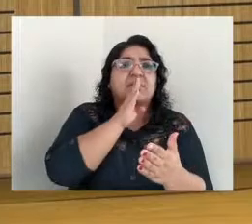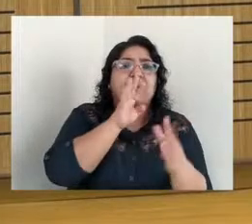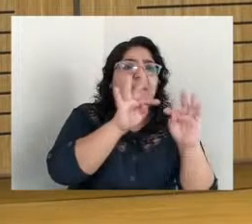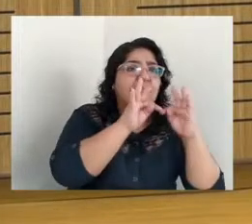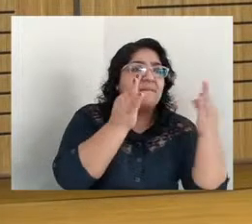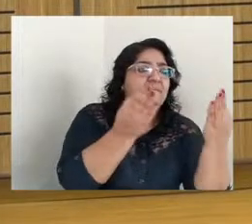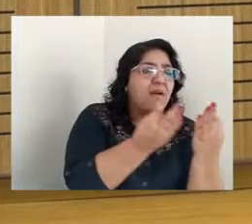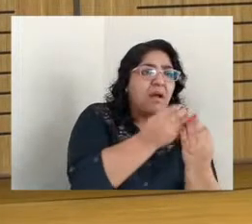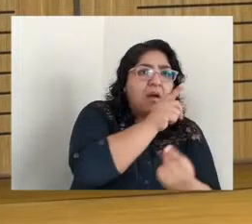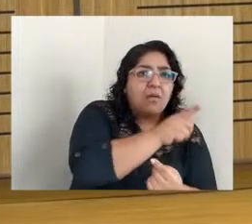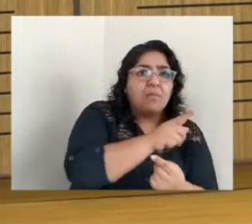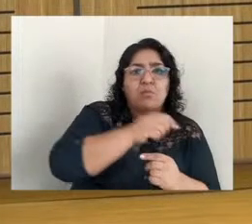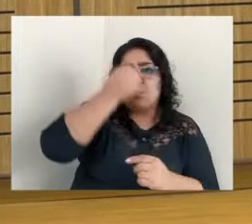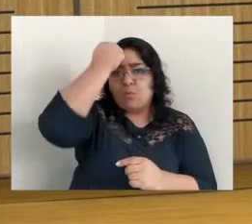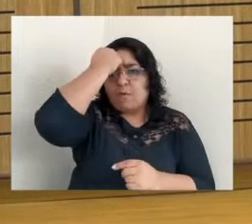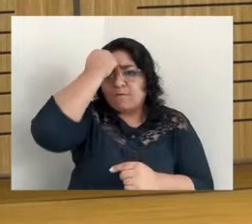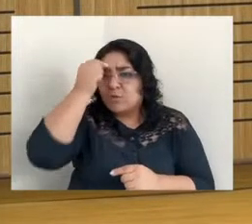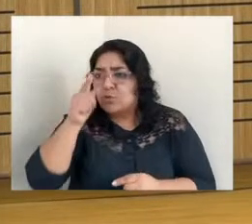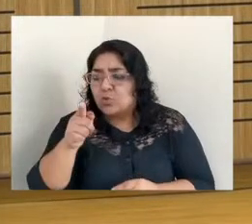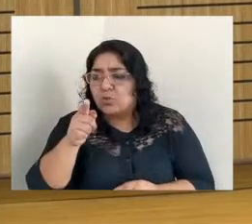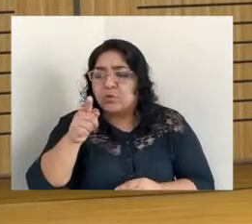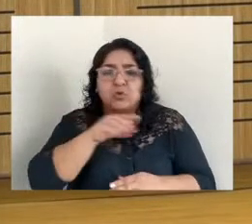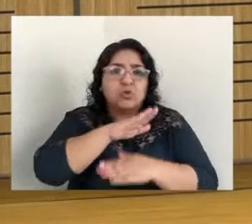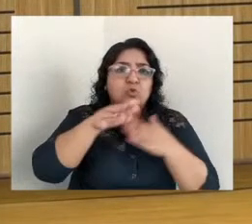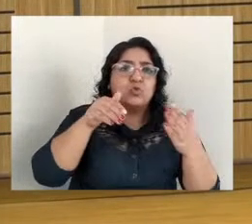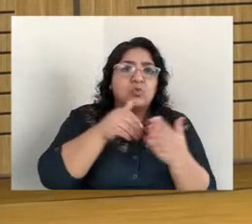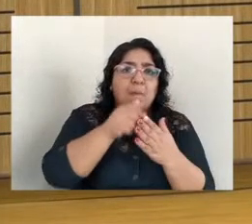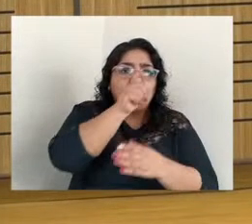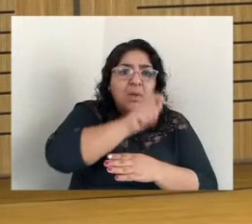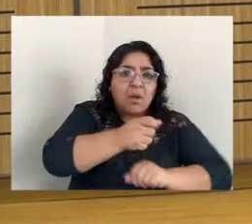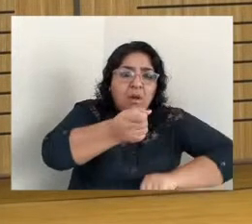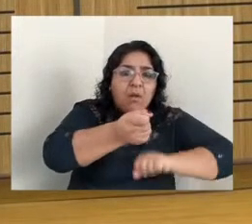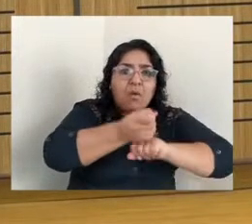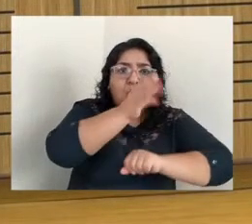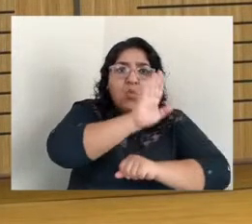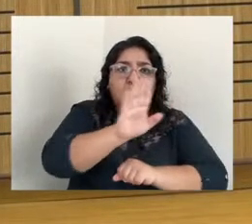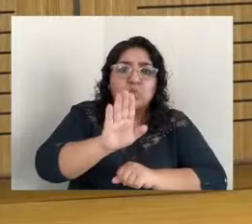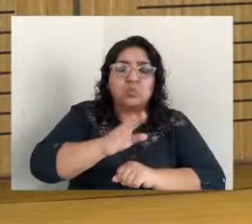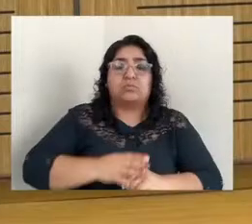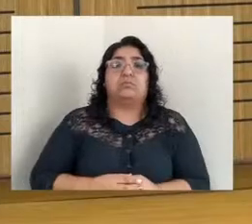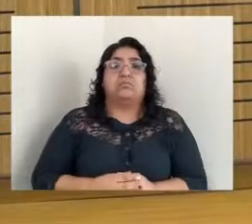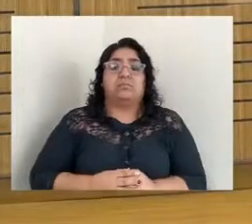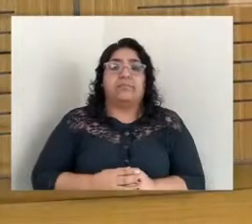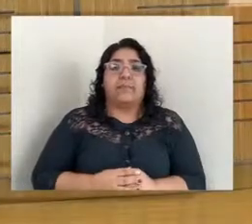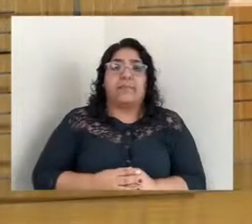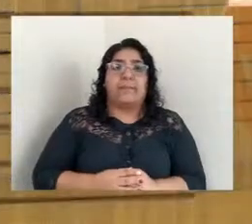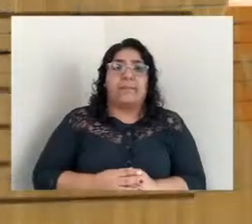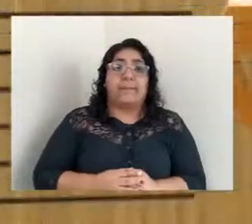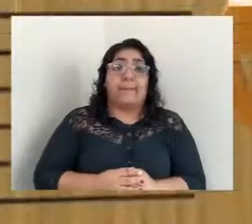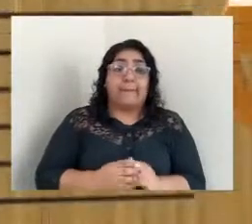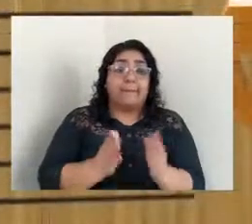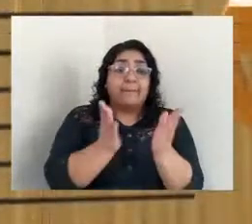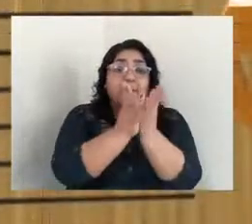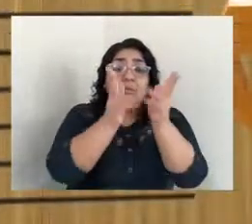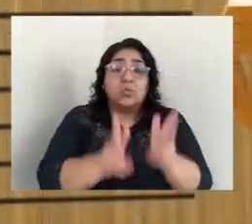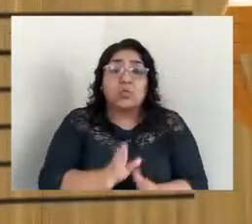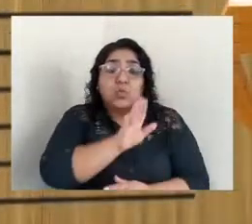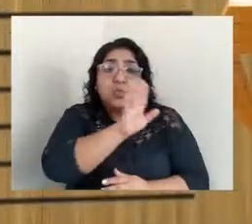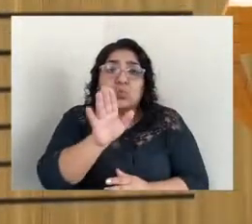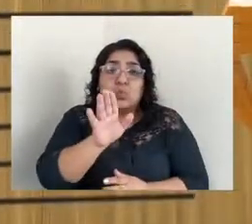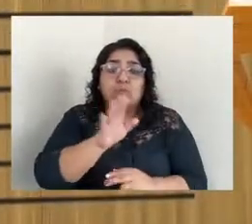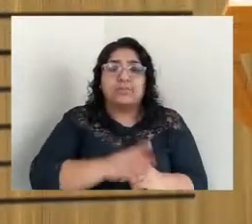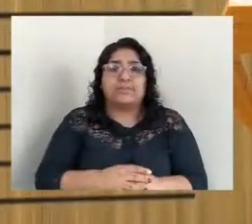sus familias, sus profesores y todos quienes les apoyaron a cumplir esta meta. Queridos